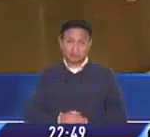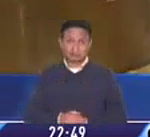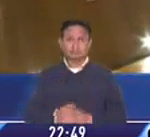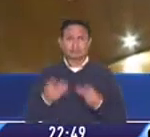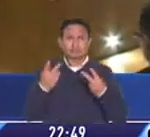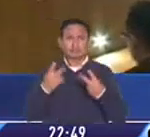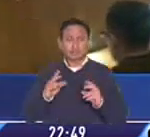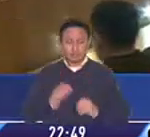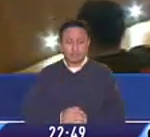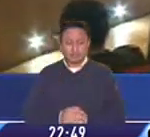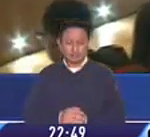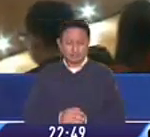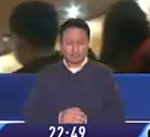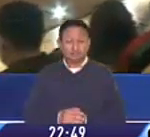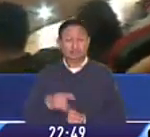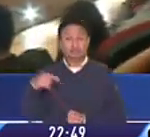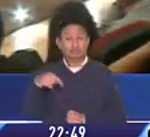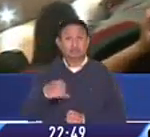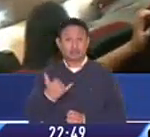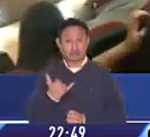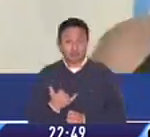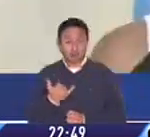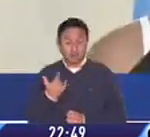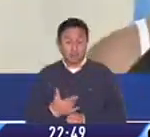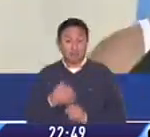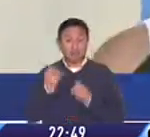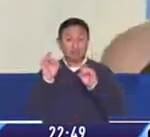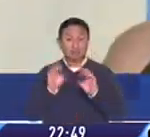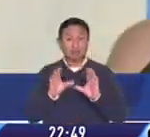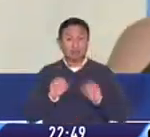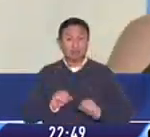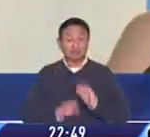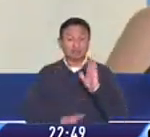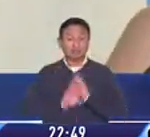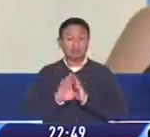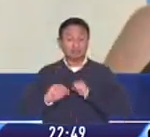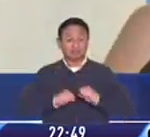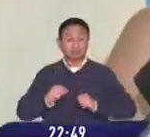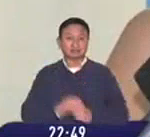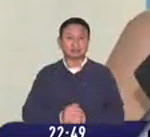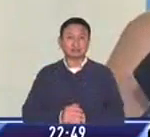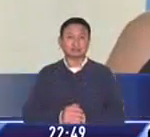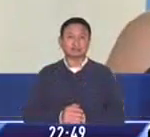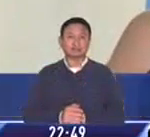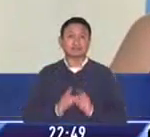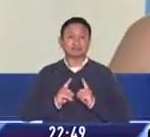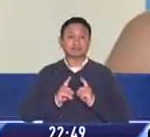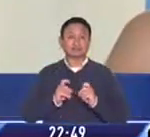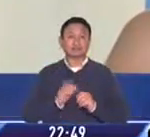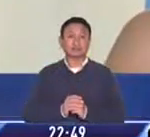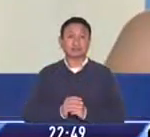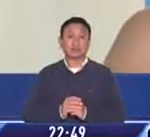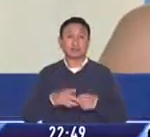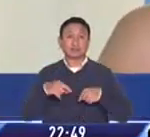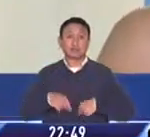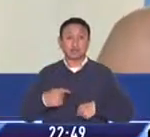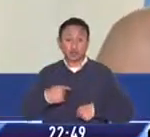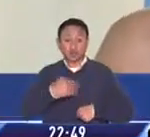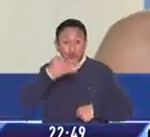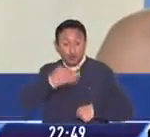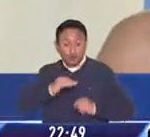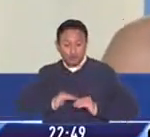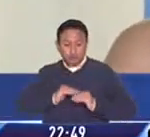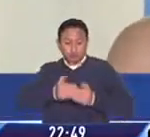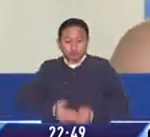también llegó con el milagro que hoy la mantienen en pie luchando. Me diagnosticaron cáncer en estado de gestación,